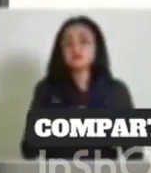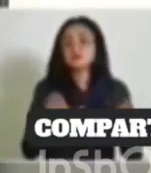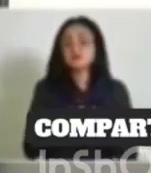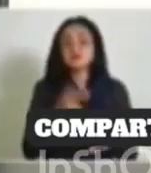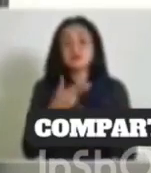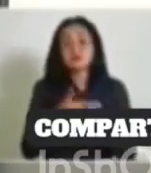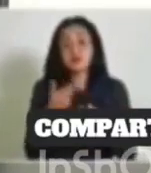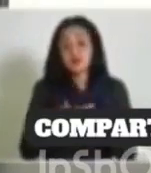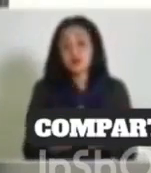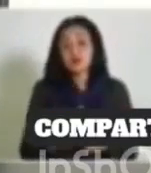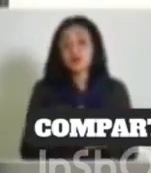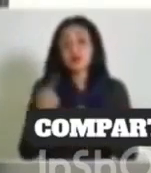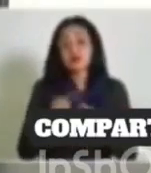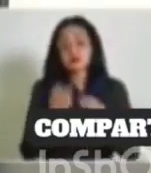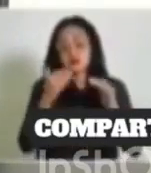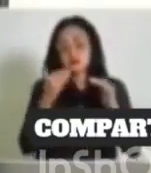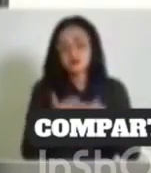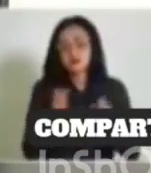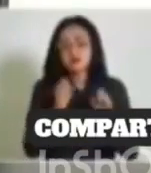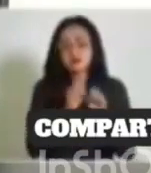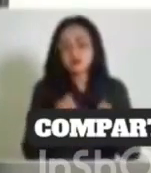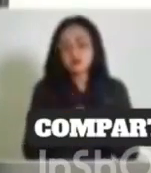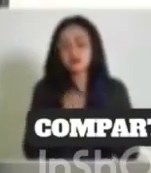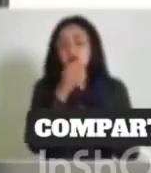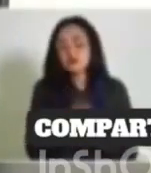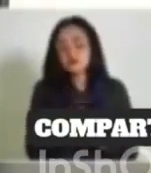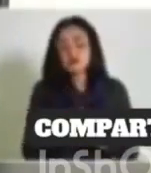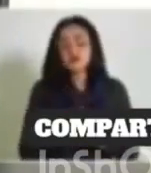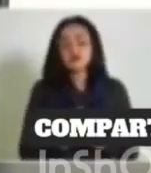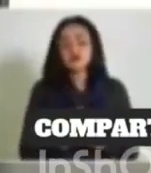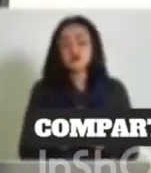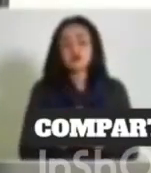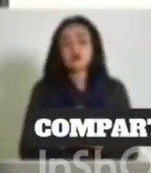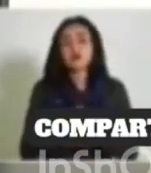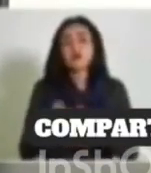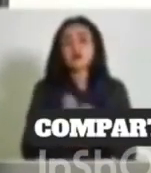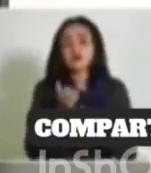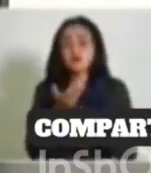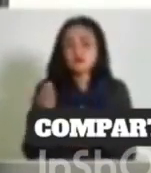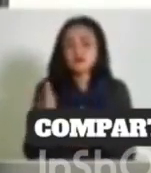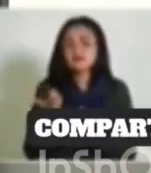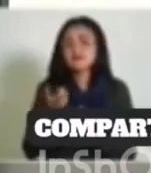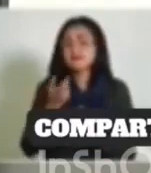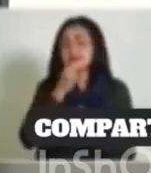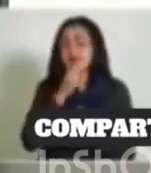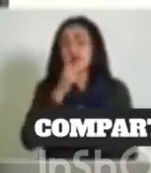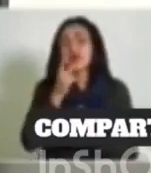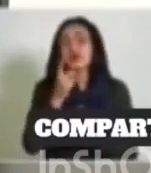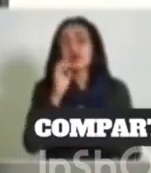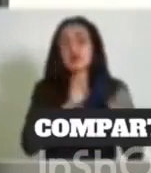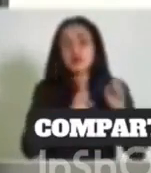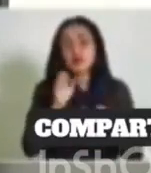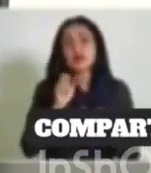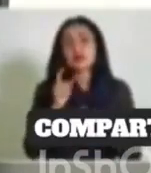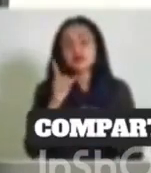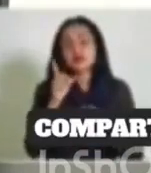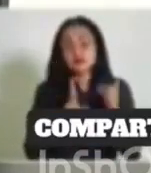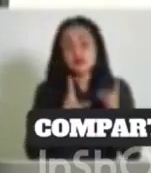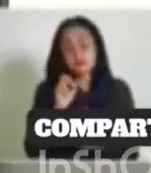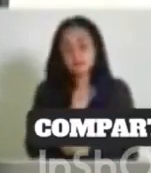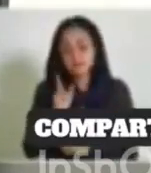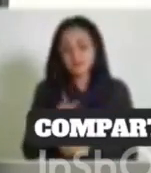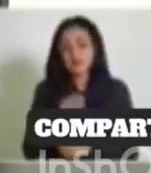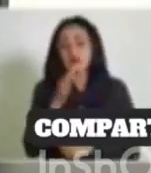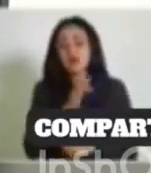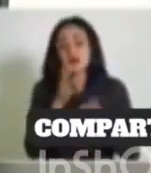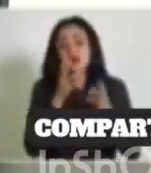que el riesgo de contagio disminuya los salones de eventos especiales, los servicios de banquetes y eventos deportivos no profesionales, las